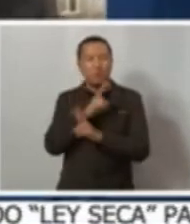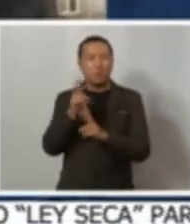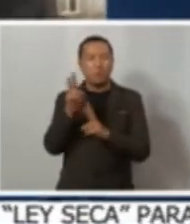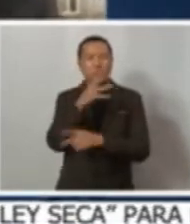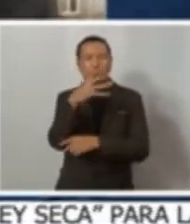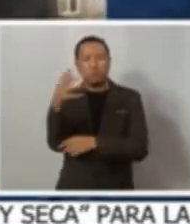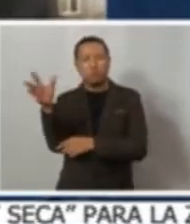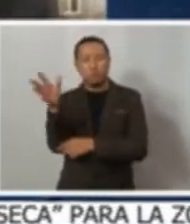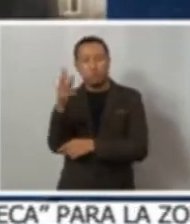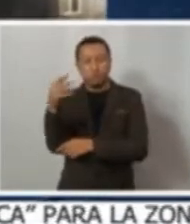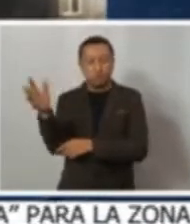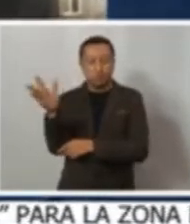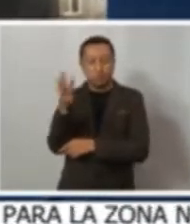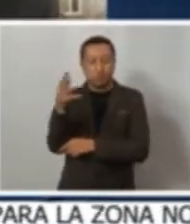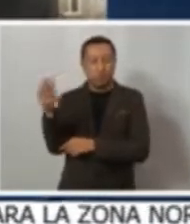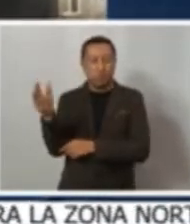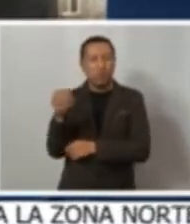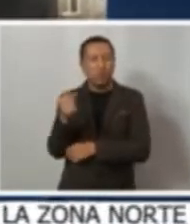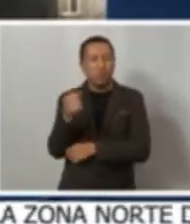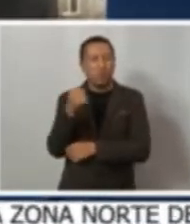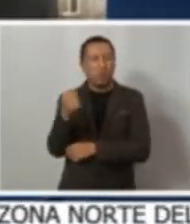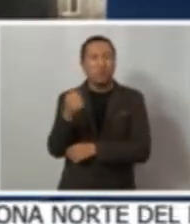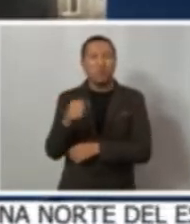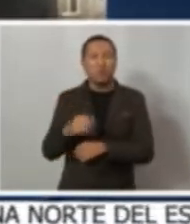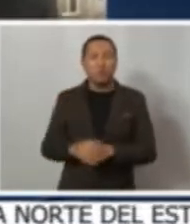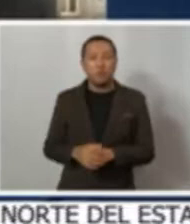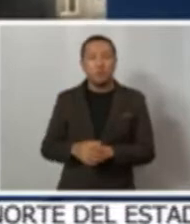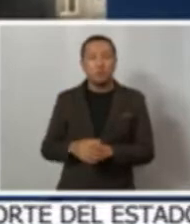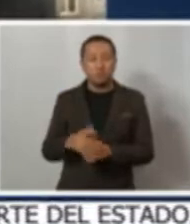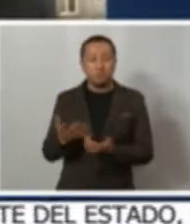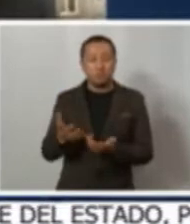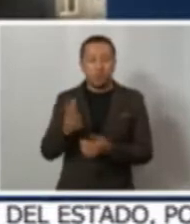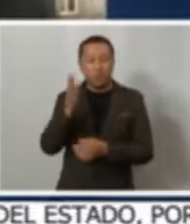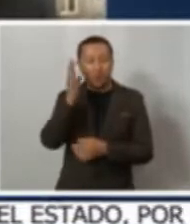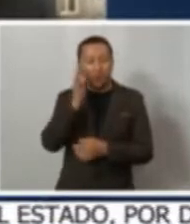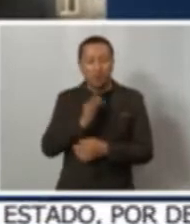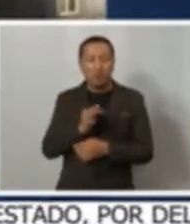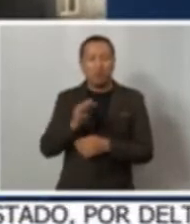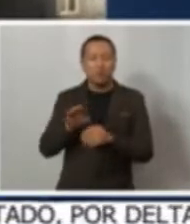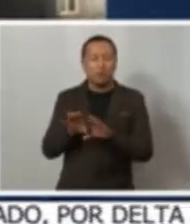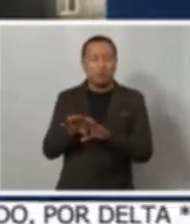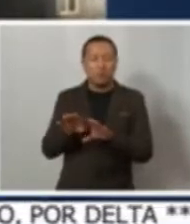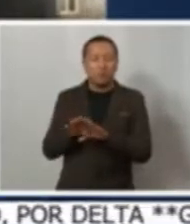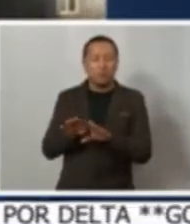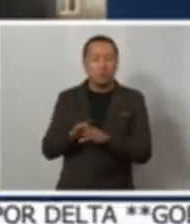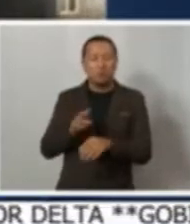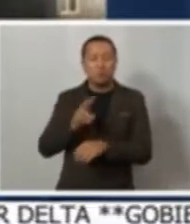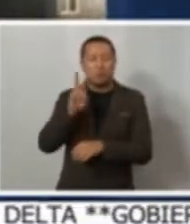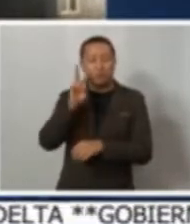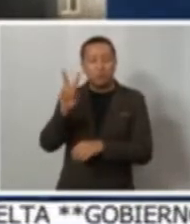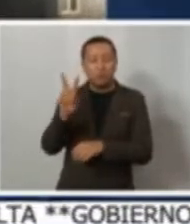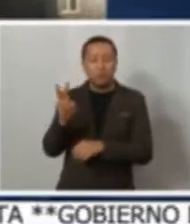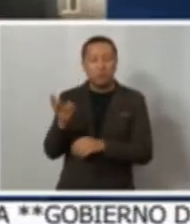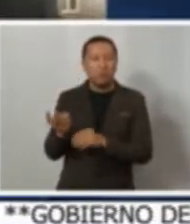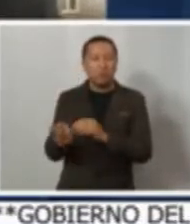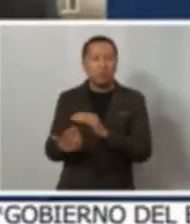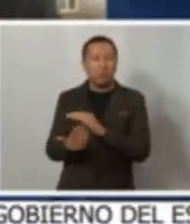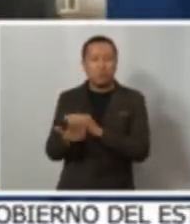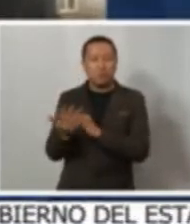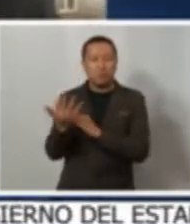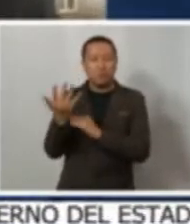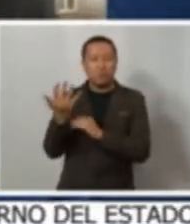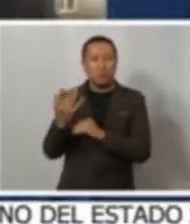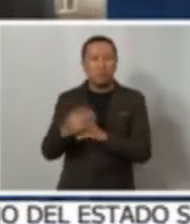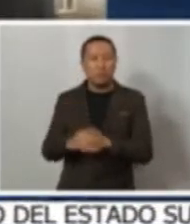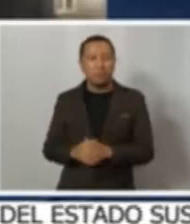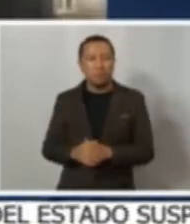moviéndose intensamente, profusamente. Hay un pequeño reflejo de lo que pudiera ser el sol esta mañana. No se están